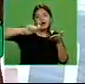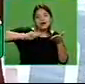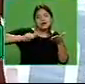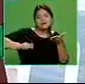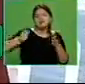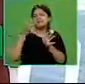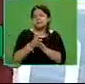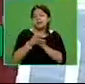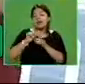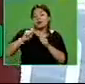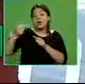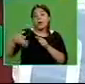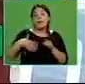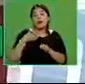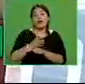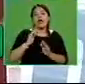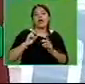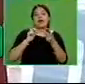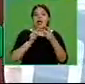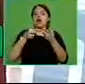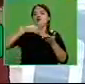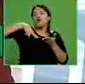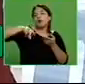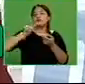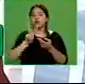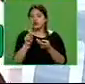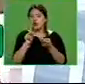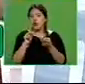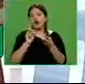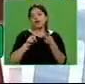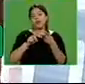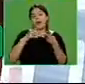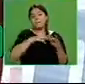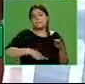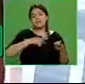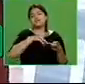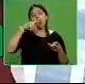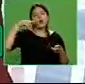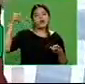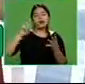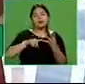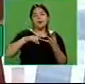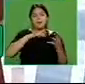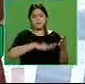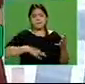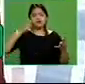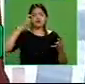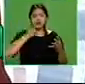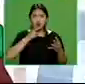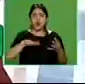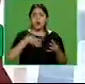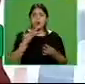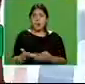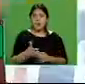¿Para qué? Para luego poder ir a Robinson 2, poder ir a la misión Rivas, poder ir a la misión Sucre, poder ir a las